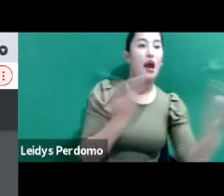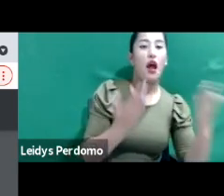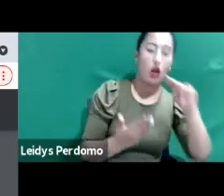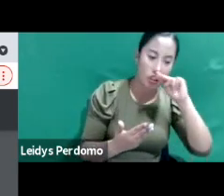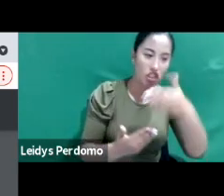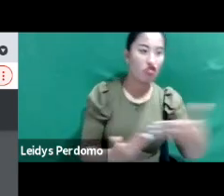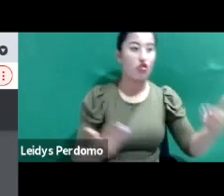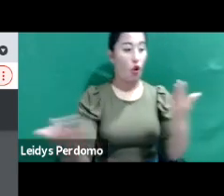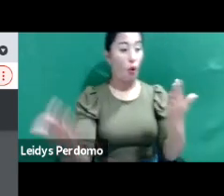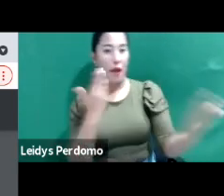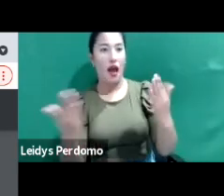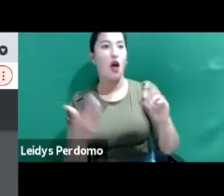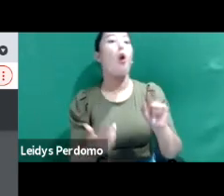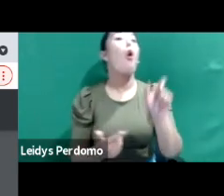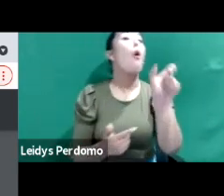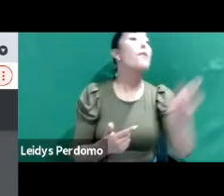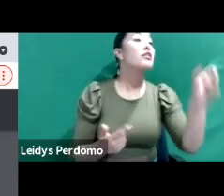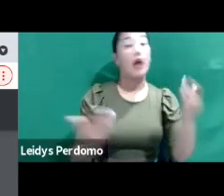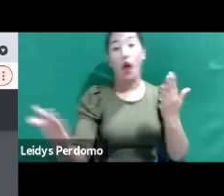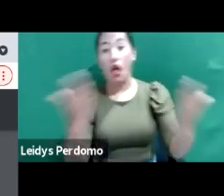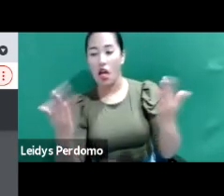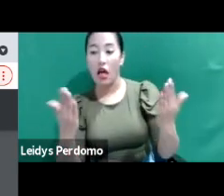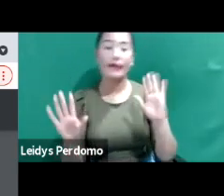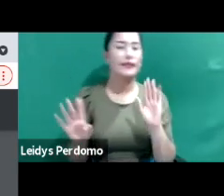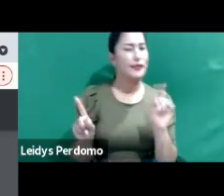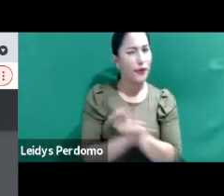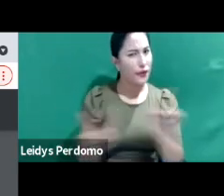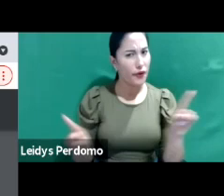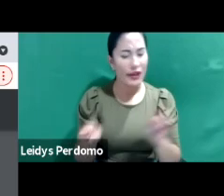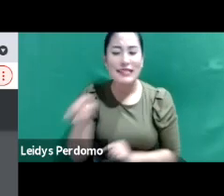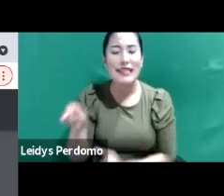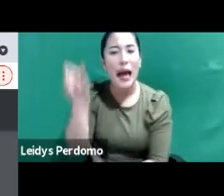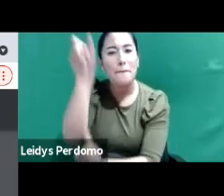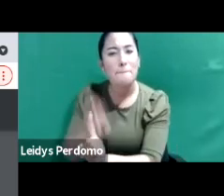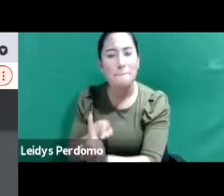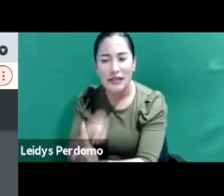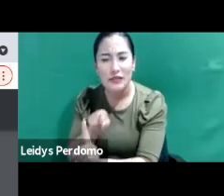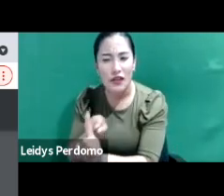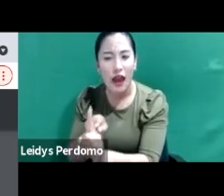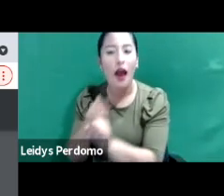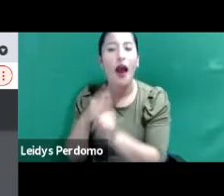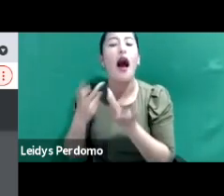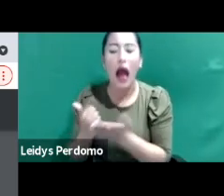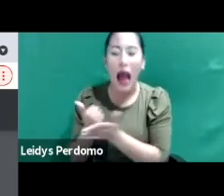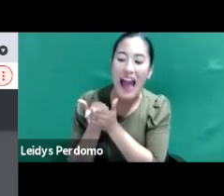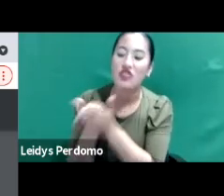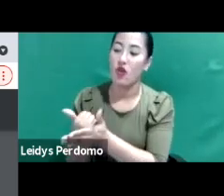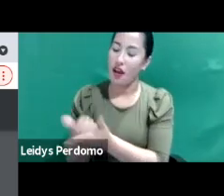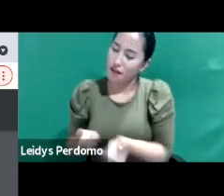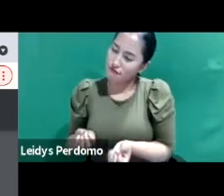comparado con otras personas, con él, y llevar a esta persona realmente a su mayor